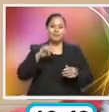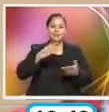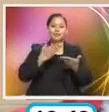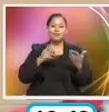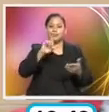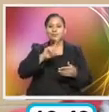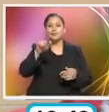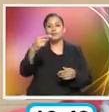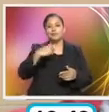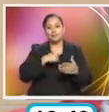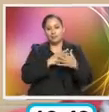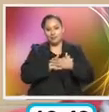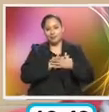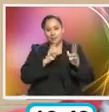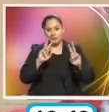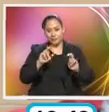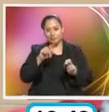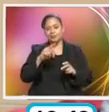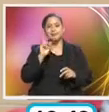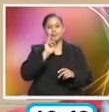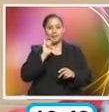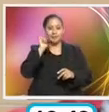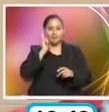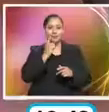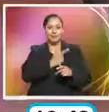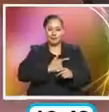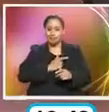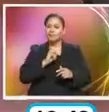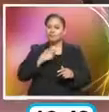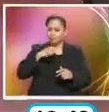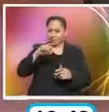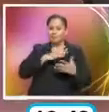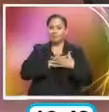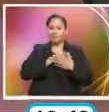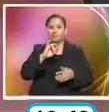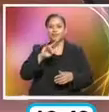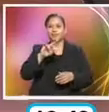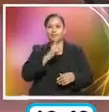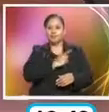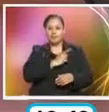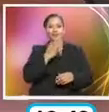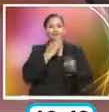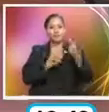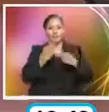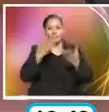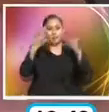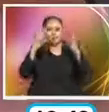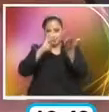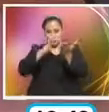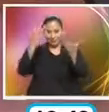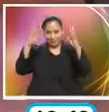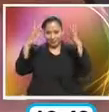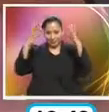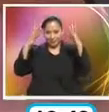Se llama Ámame y bueno, pues a ver si les gusta. ¿Cómo no amarte, Juan Solo? Bienvenido. Muchísimas gracias.